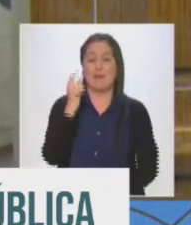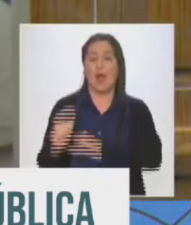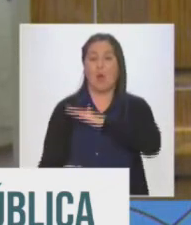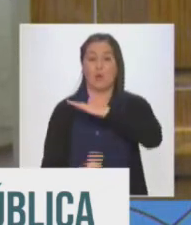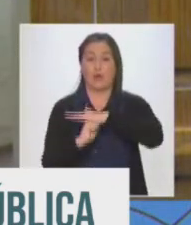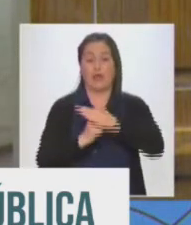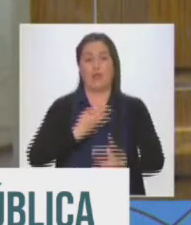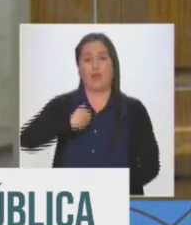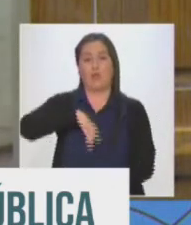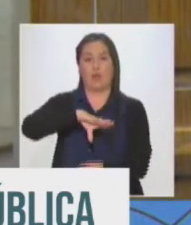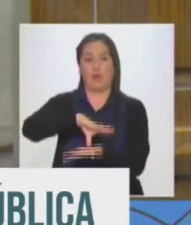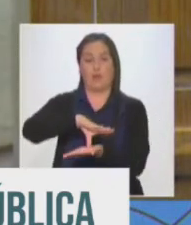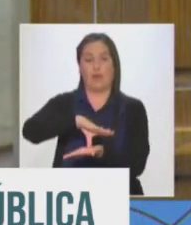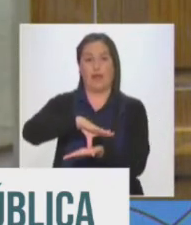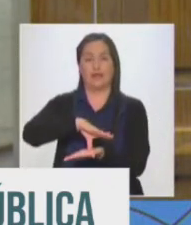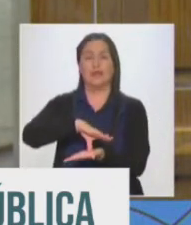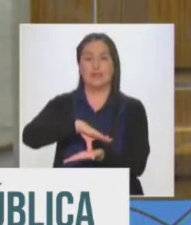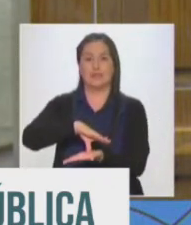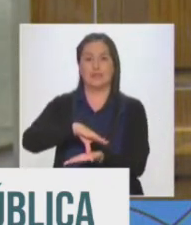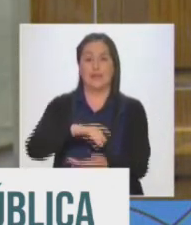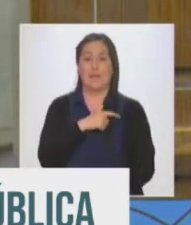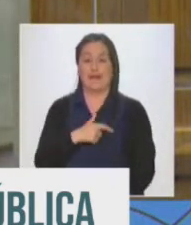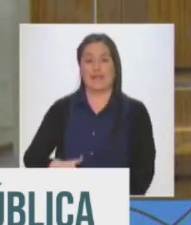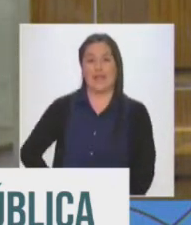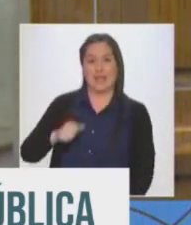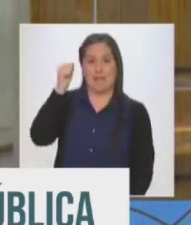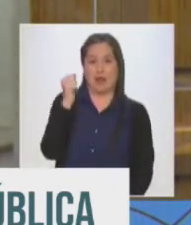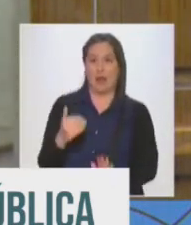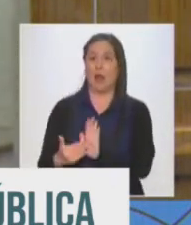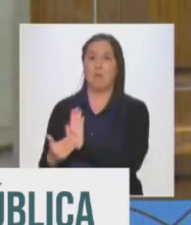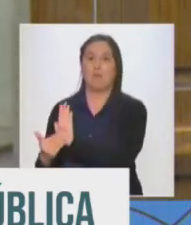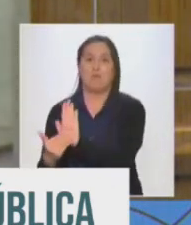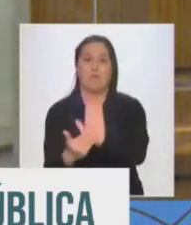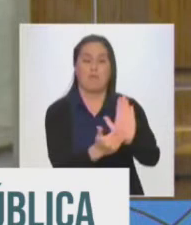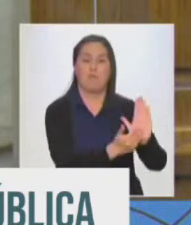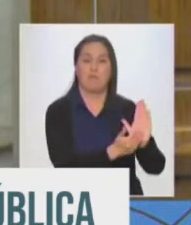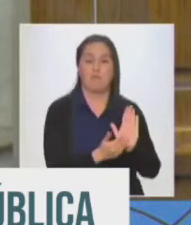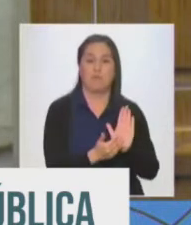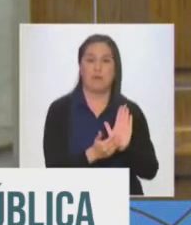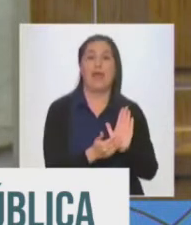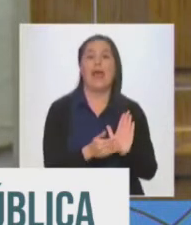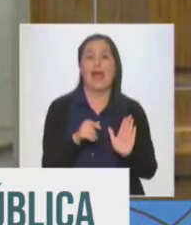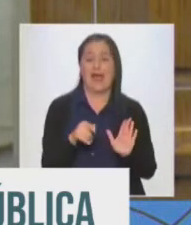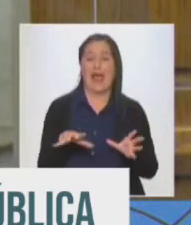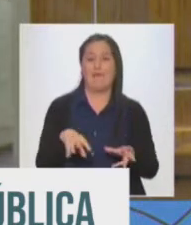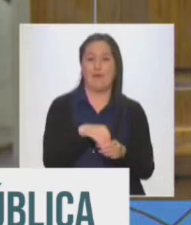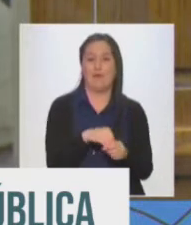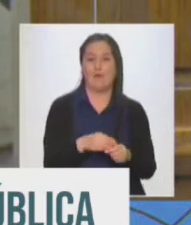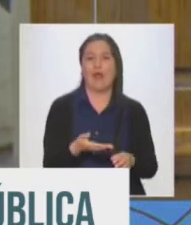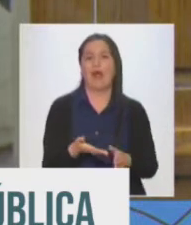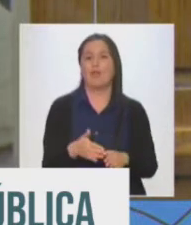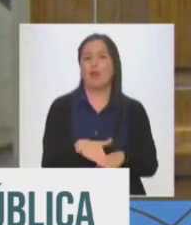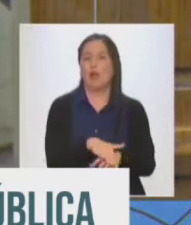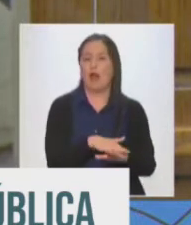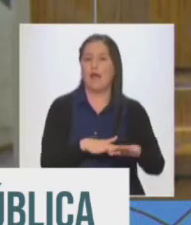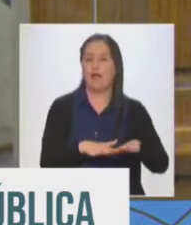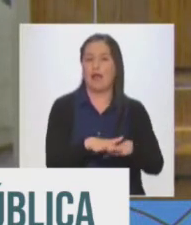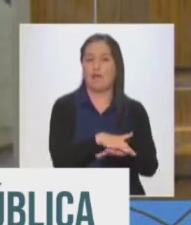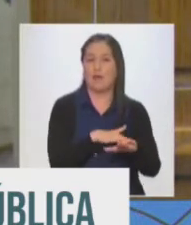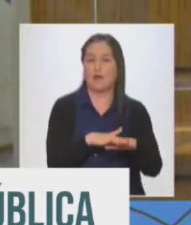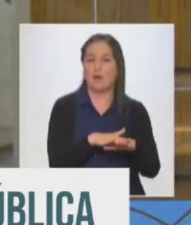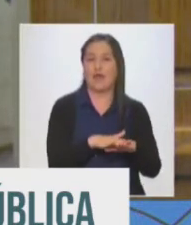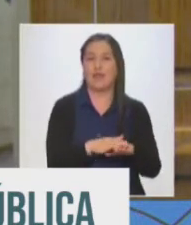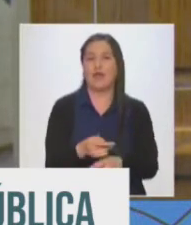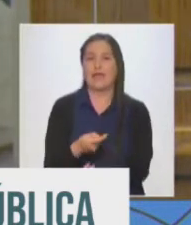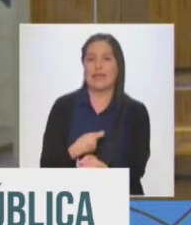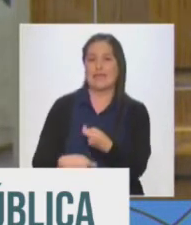país apareció internacionalmente junto al de otras personas involucradas en casos de corrupción y narcotráfico. Tanto así que